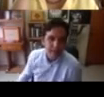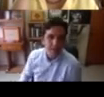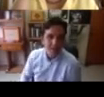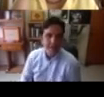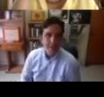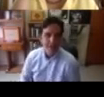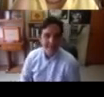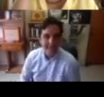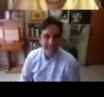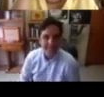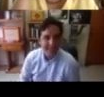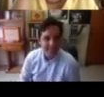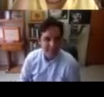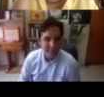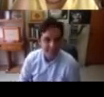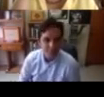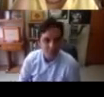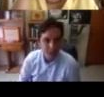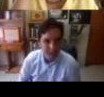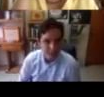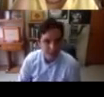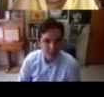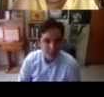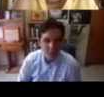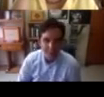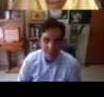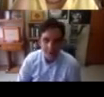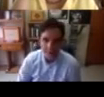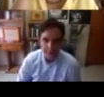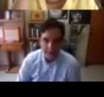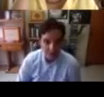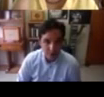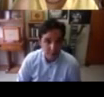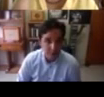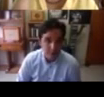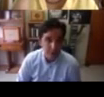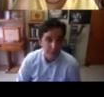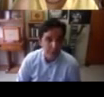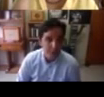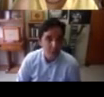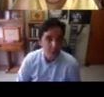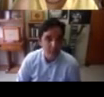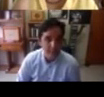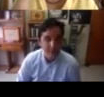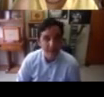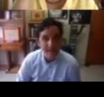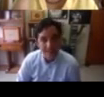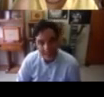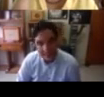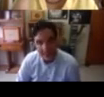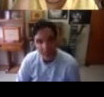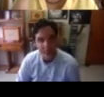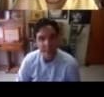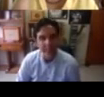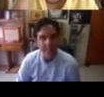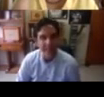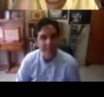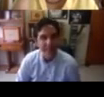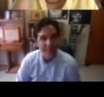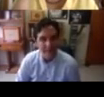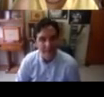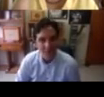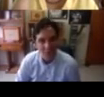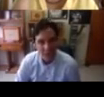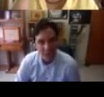lenguas, pues crecen en esta cultura y es una cosmovisión. Entonces el proyecto Tiempo para Juglar tiene una vertiente comunitaria en la